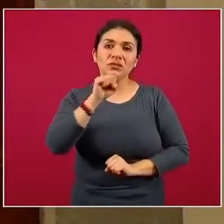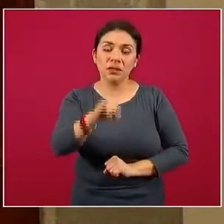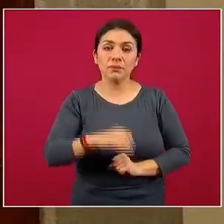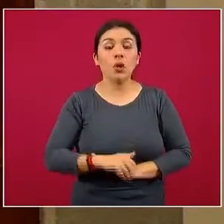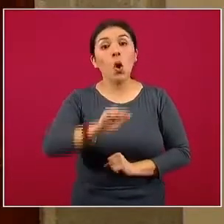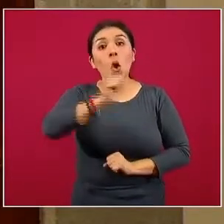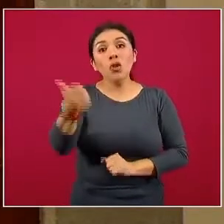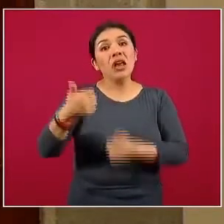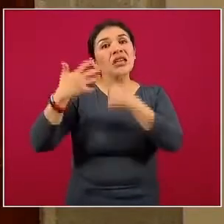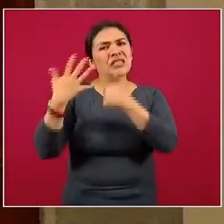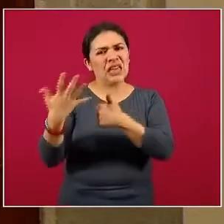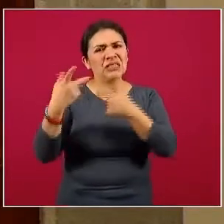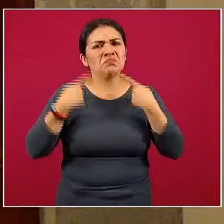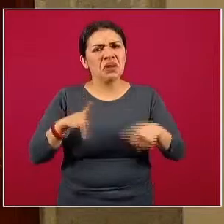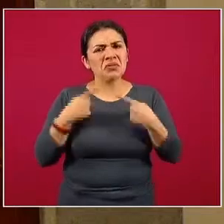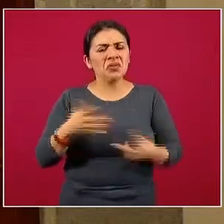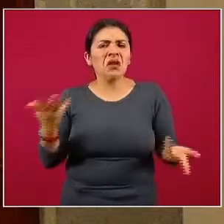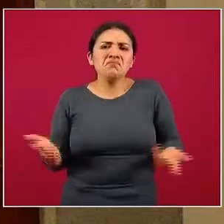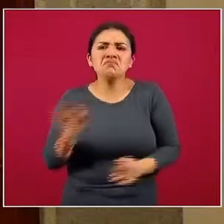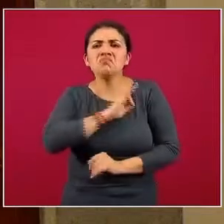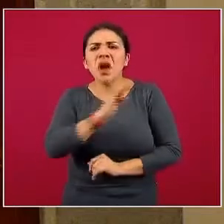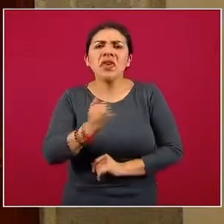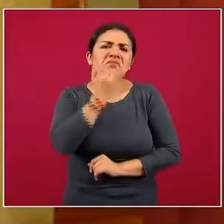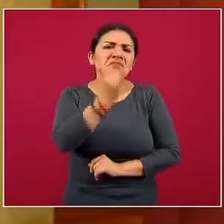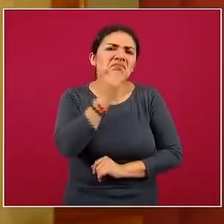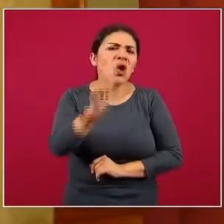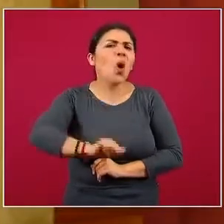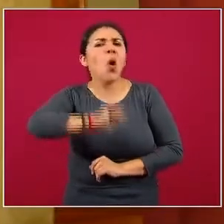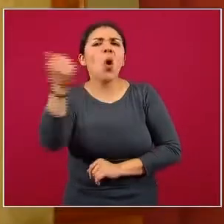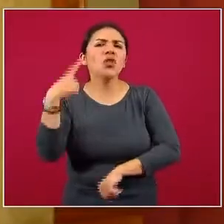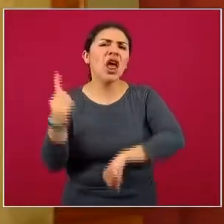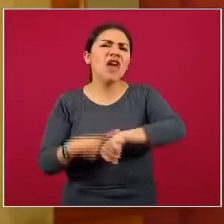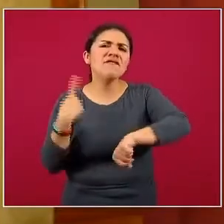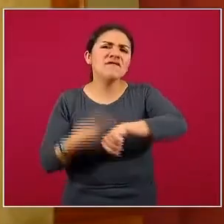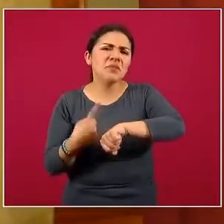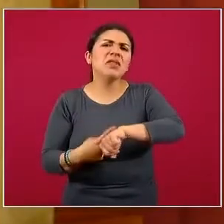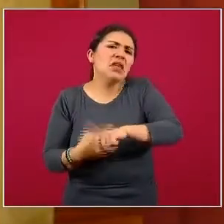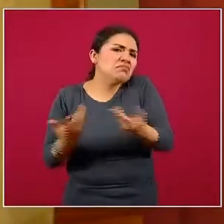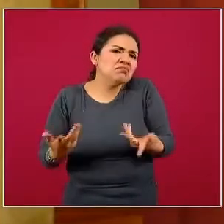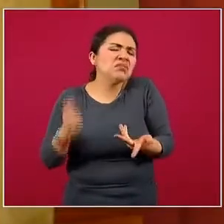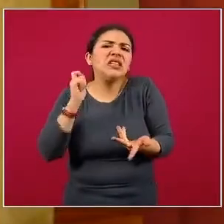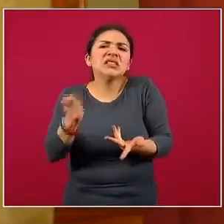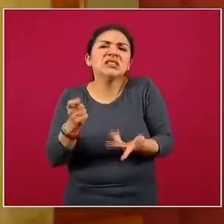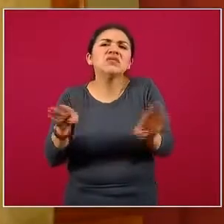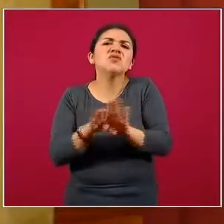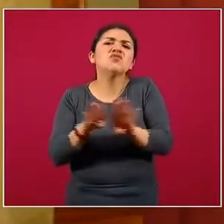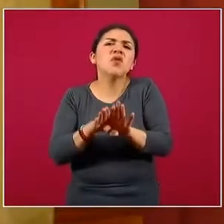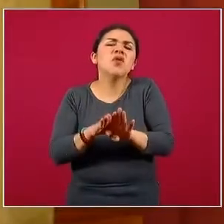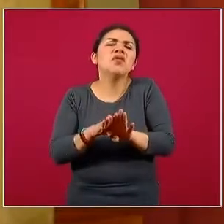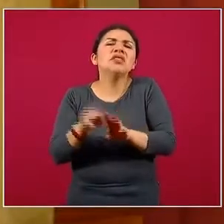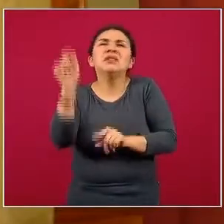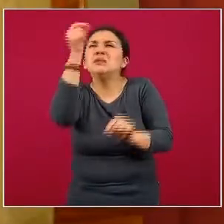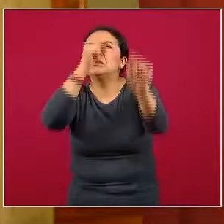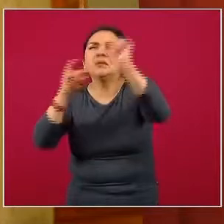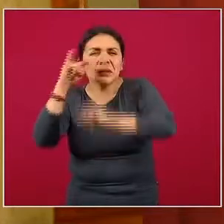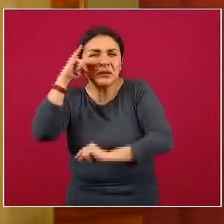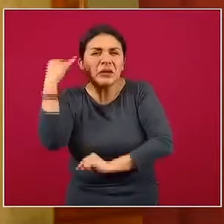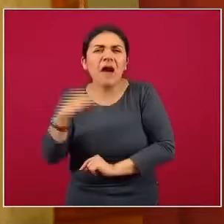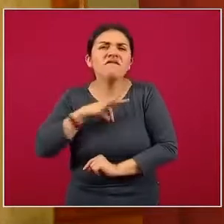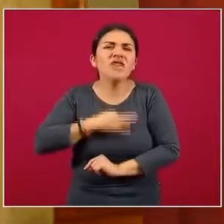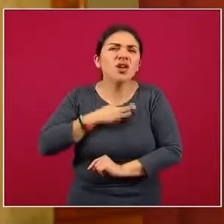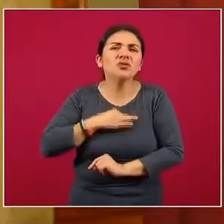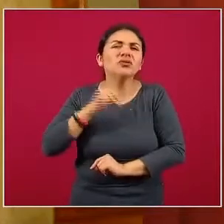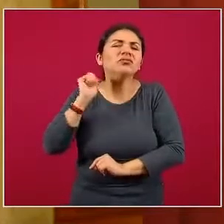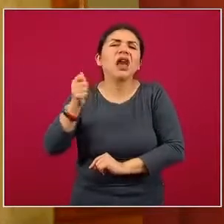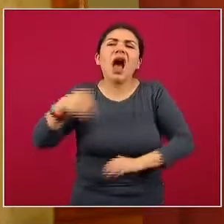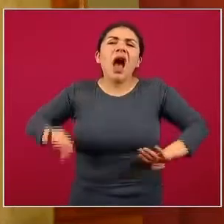Las otras 6 personas pudieran estar desarrollando enfermedades producto de microorganismos, virus